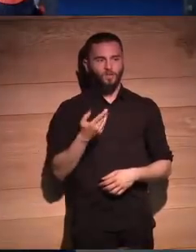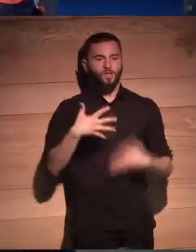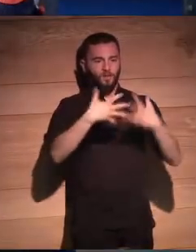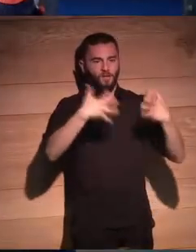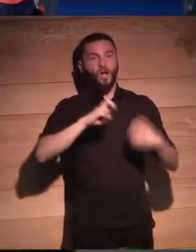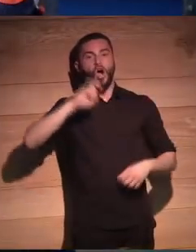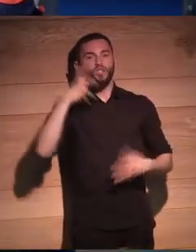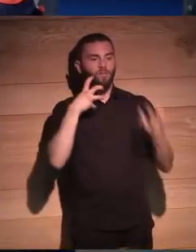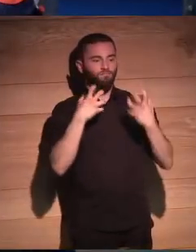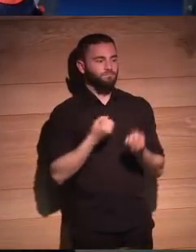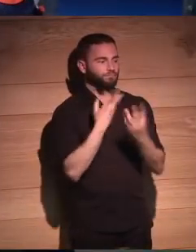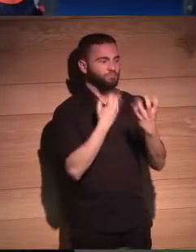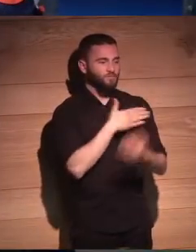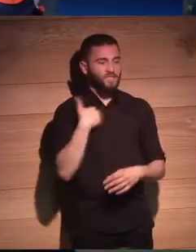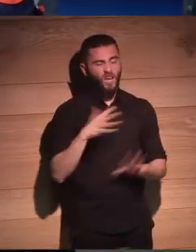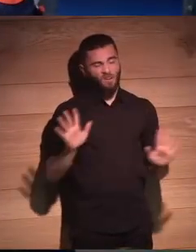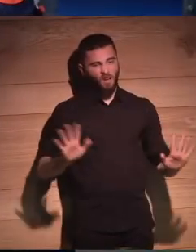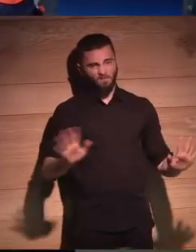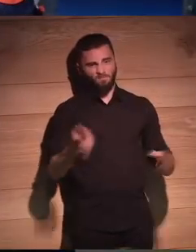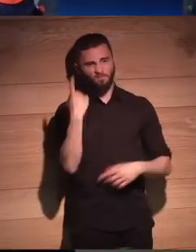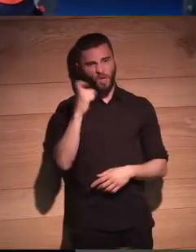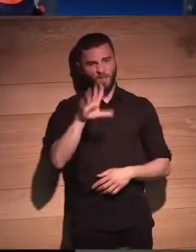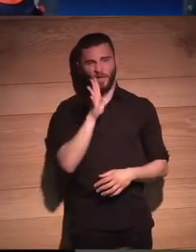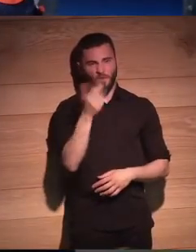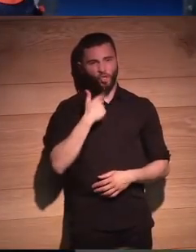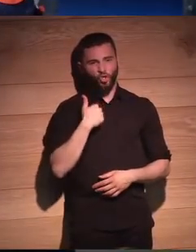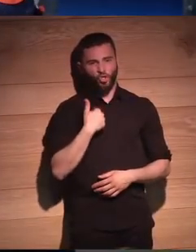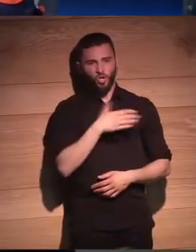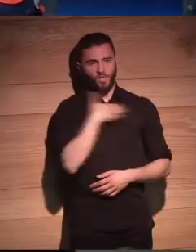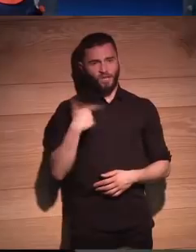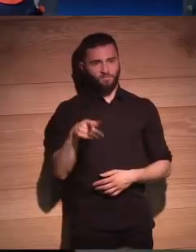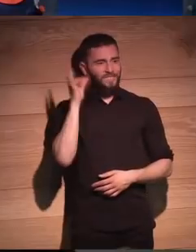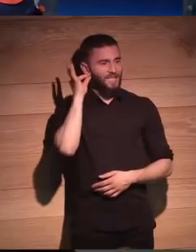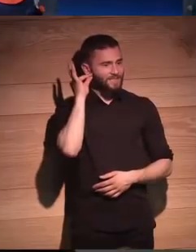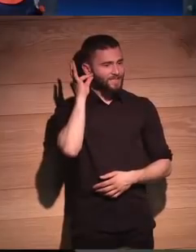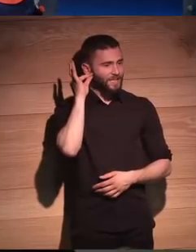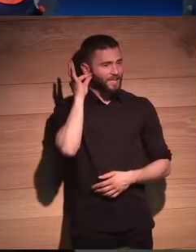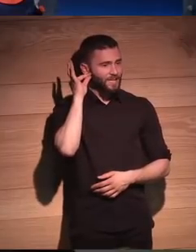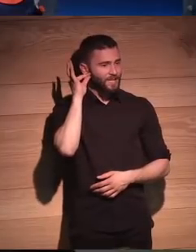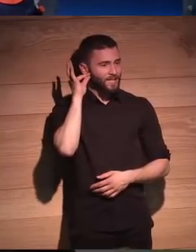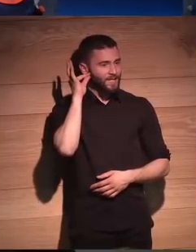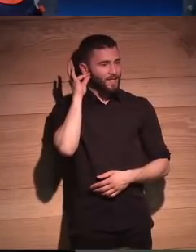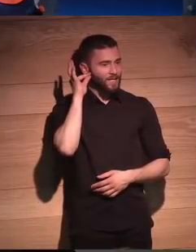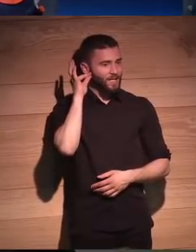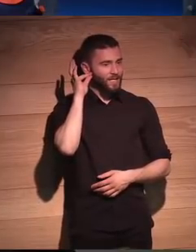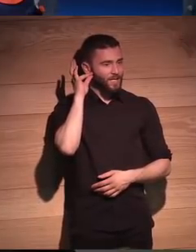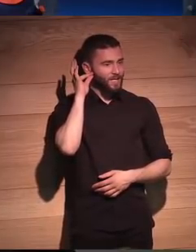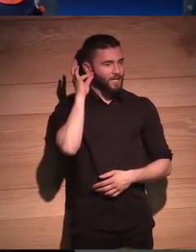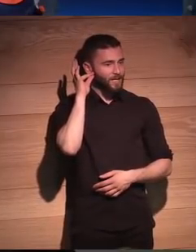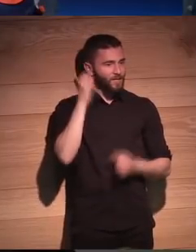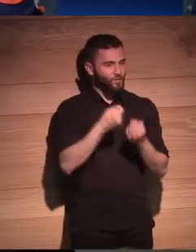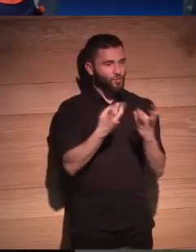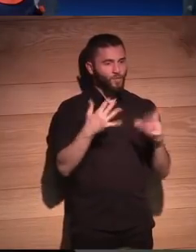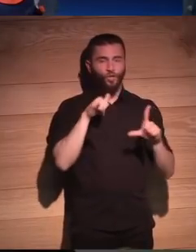estado? Os las ahorro ya, porque además lo que quiero es que me ponga esta dama su número de